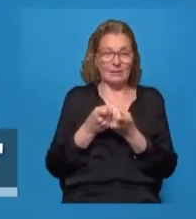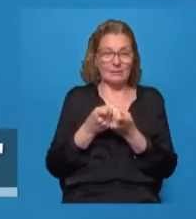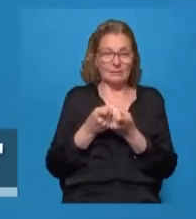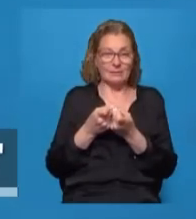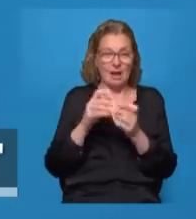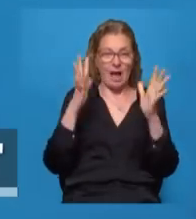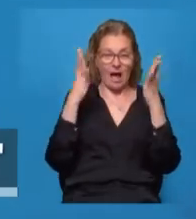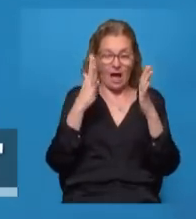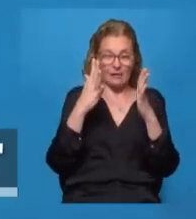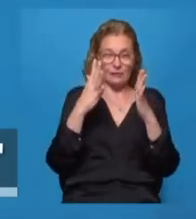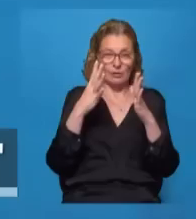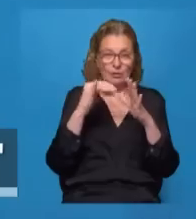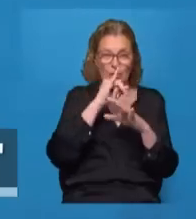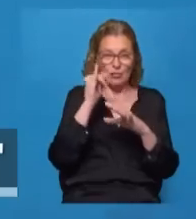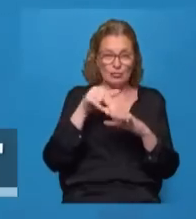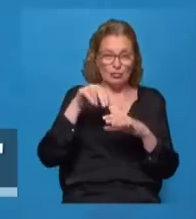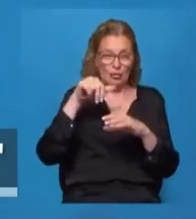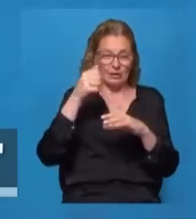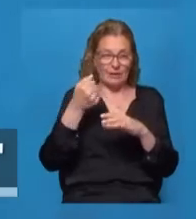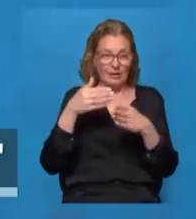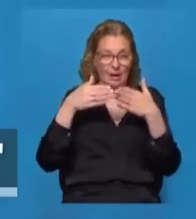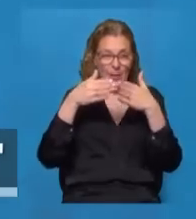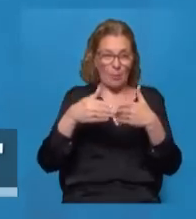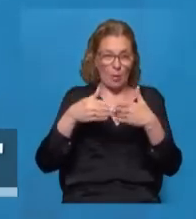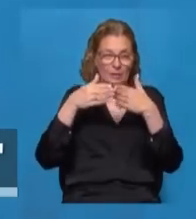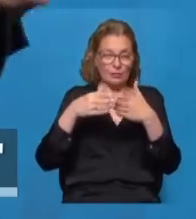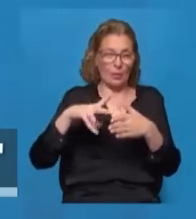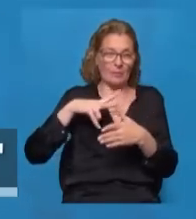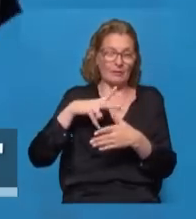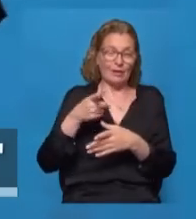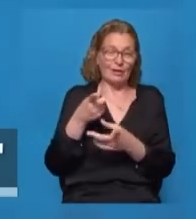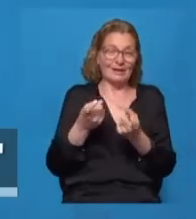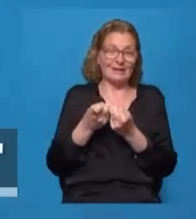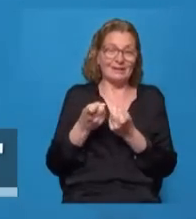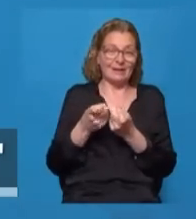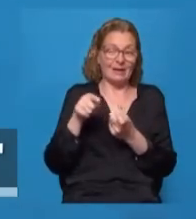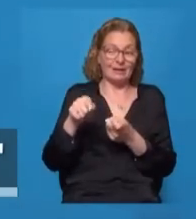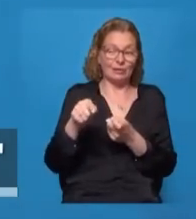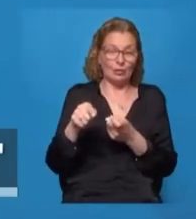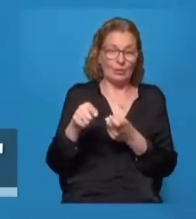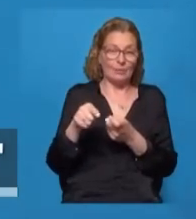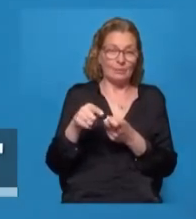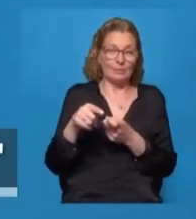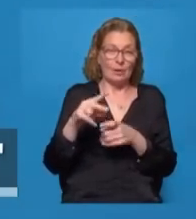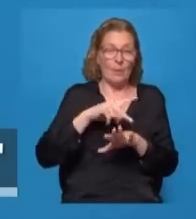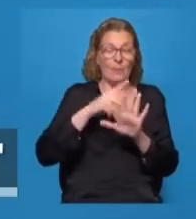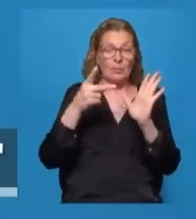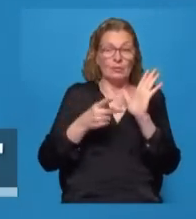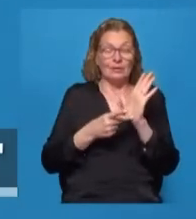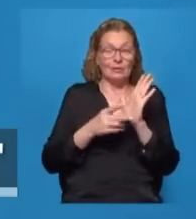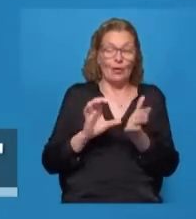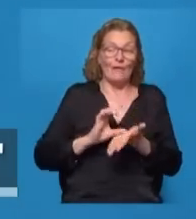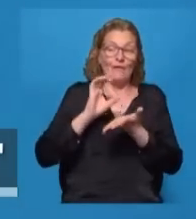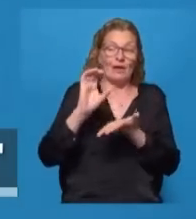árboles zonas francas y puertos privados qu es lo que necesitan esta estos megaproyectos de inversión a